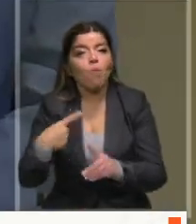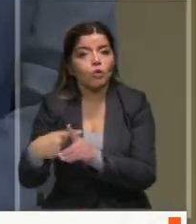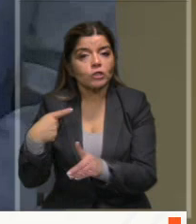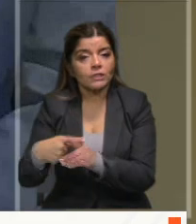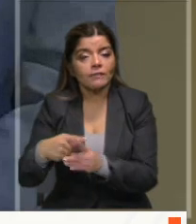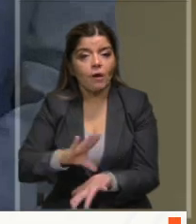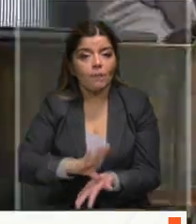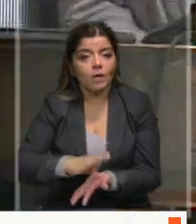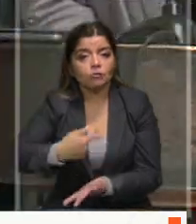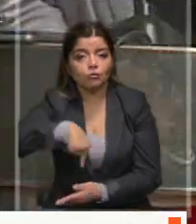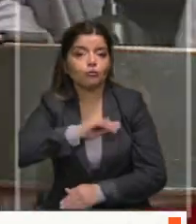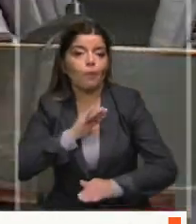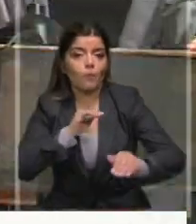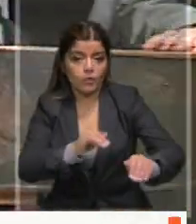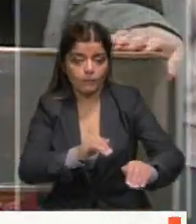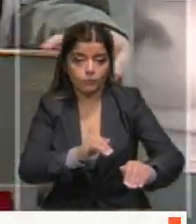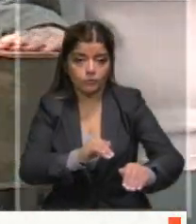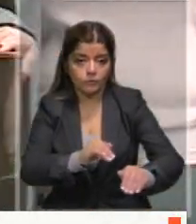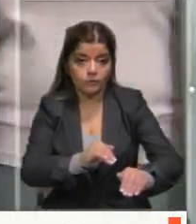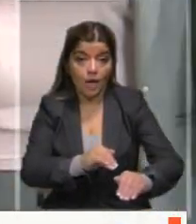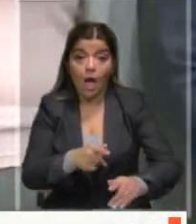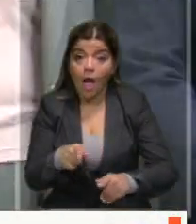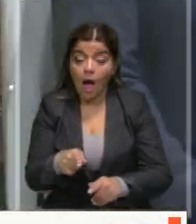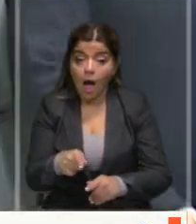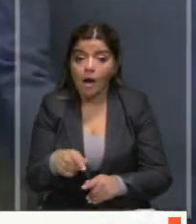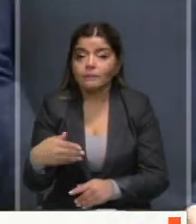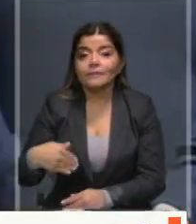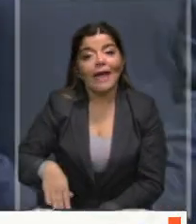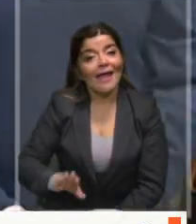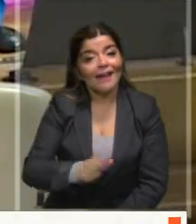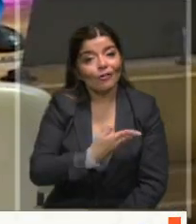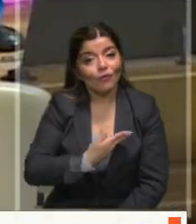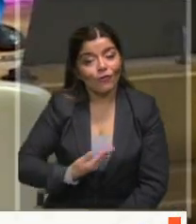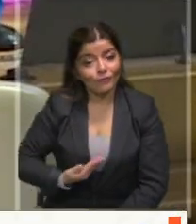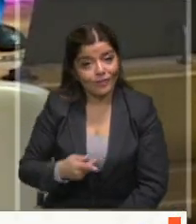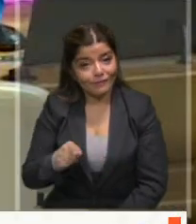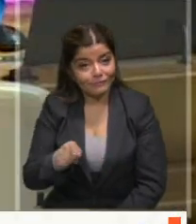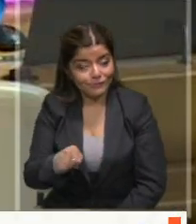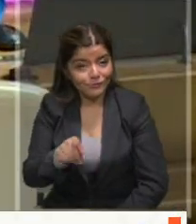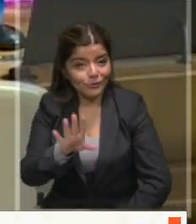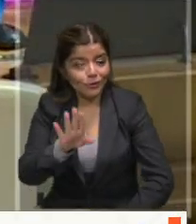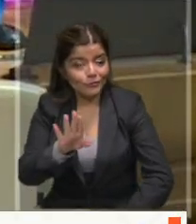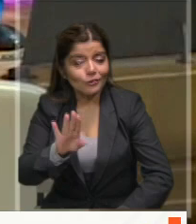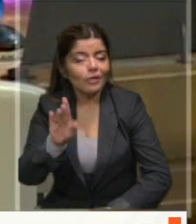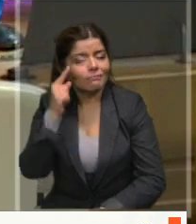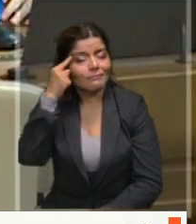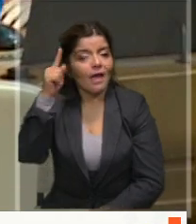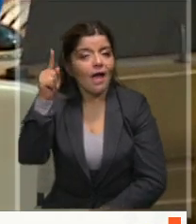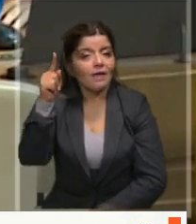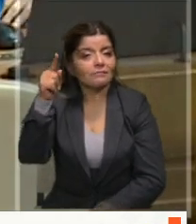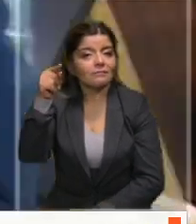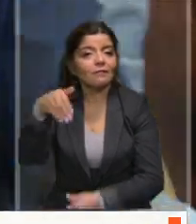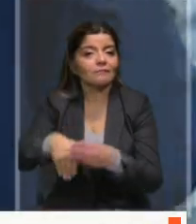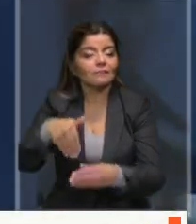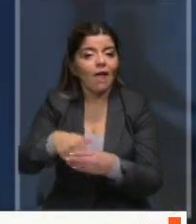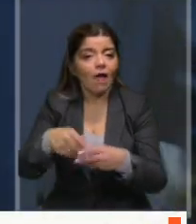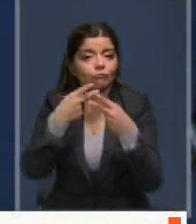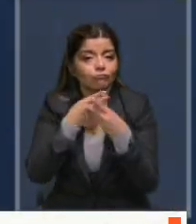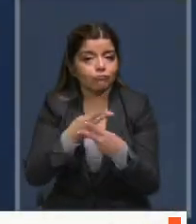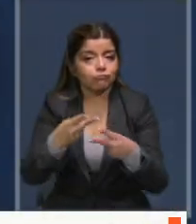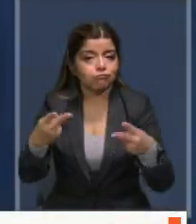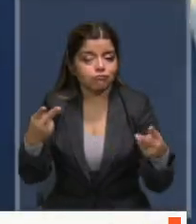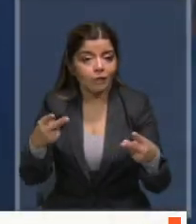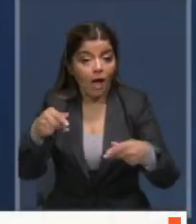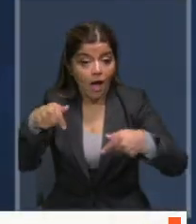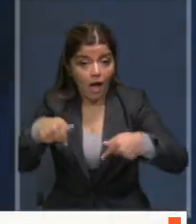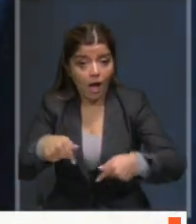las vamos a apoyar en el oficialismo no hay dobles lecturas y apuntan a una lógica electoral detrás el anuncio de interpelación El